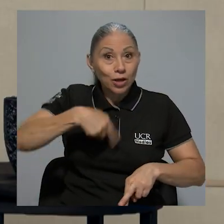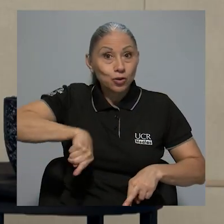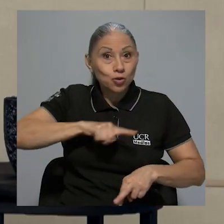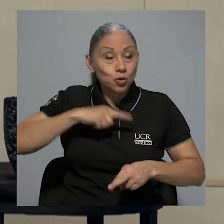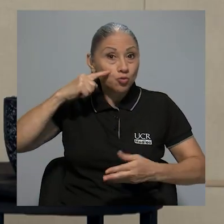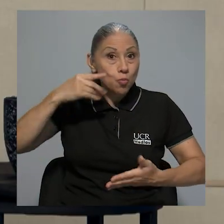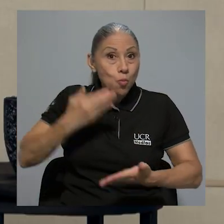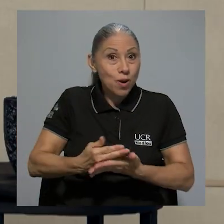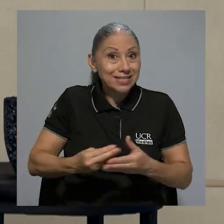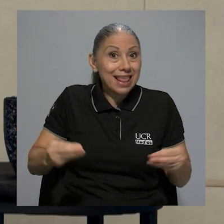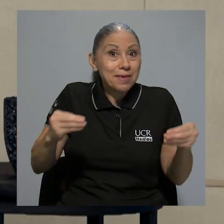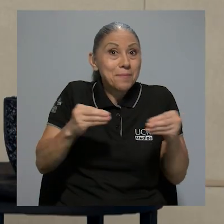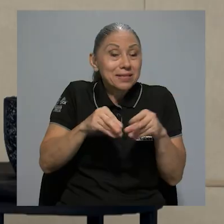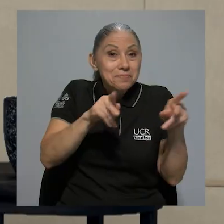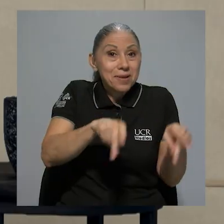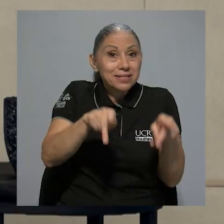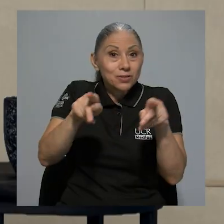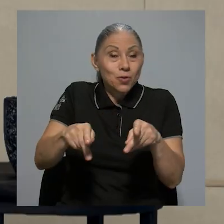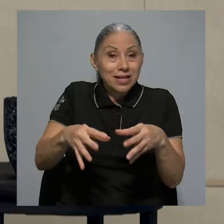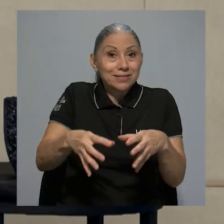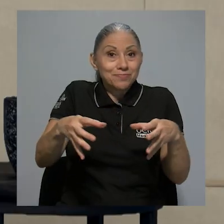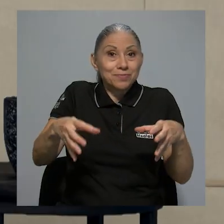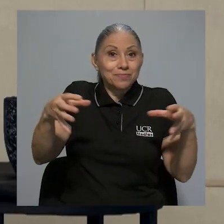tenemos como ciertas